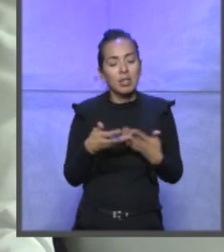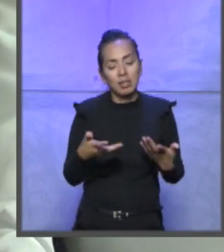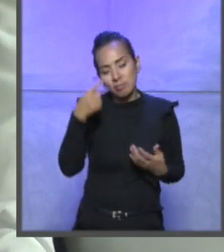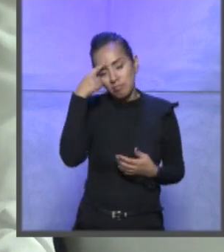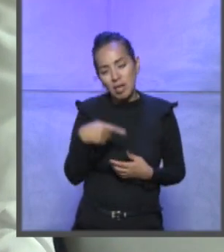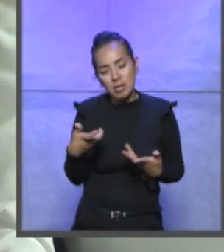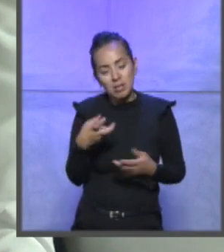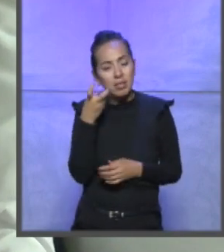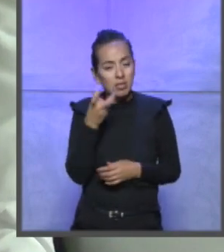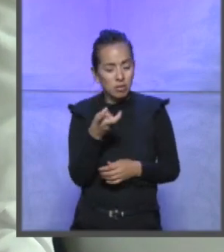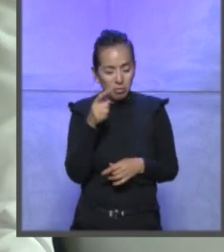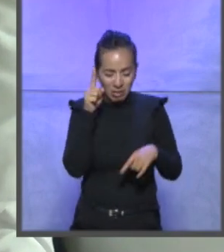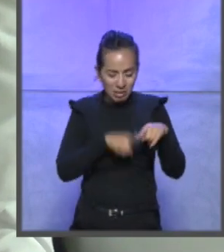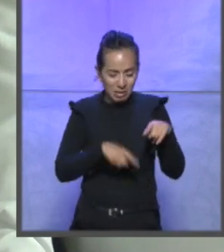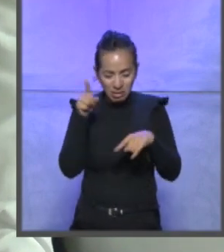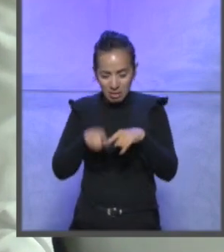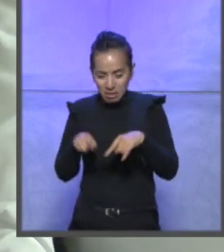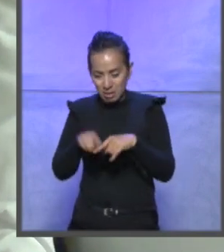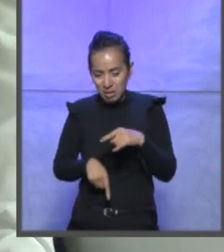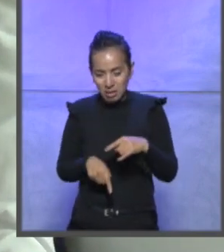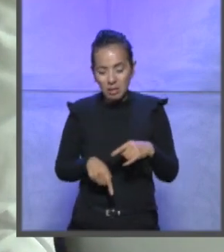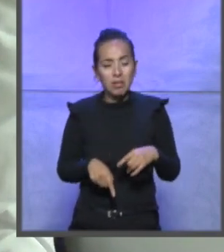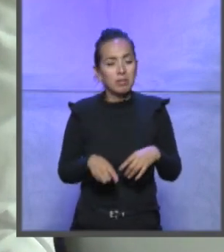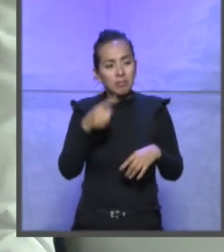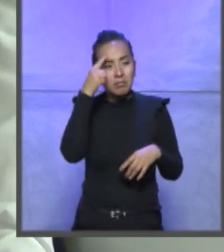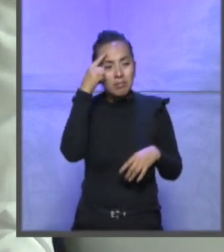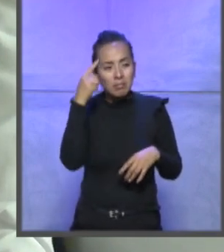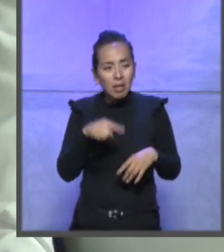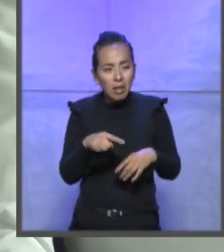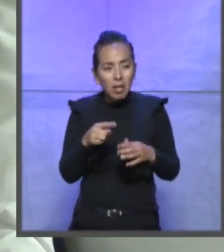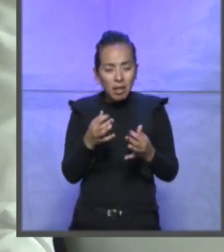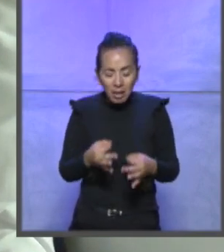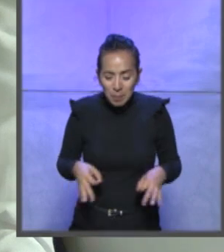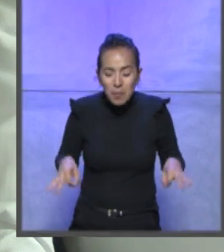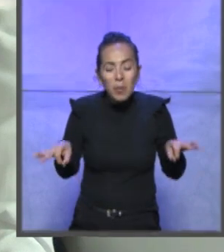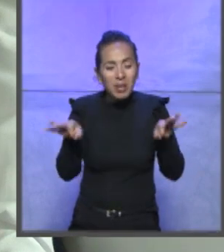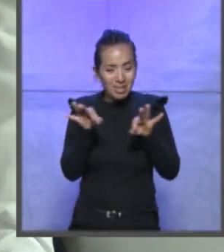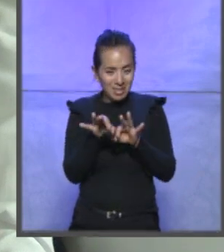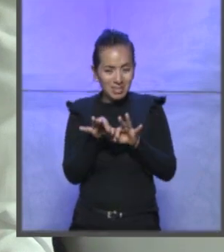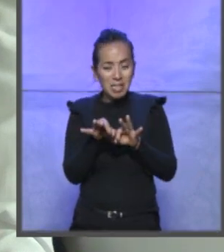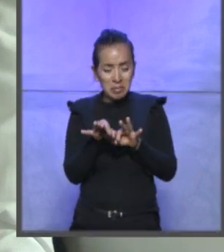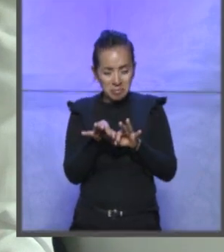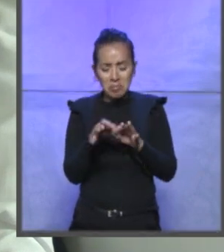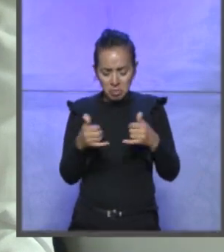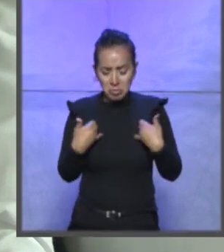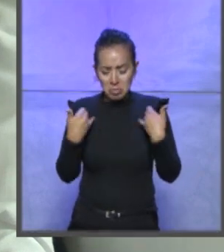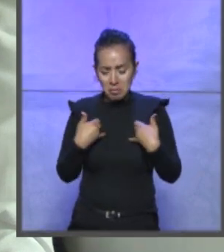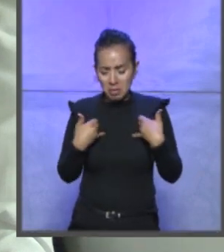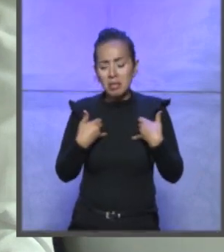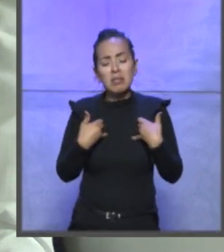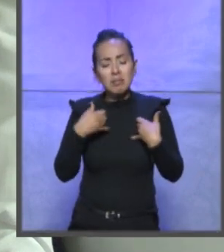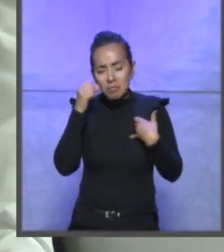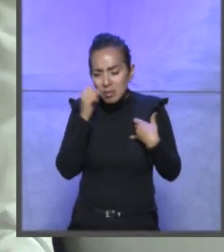esto, prácticamente tenemos que difundir la voz de nosotros, la importancia que tenemos, y más que nada, que